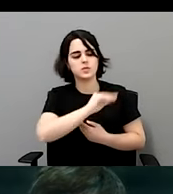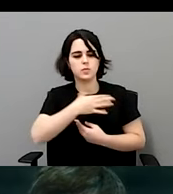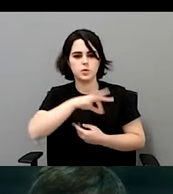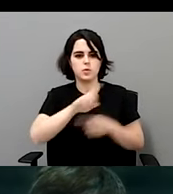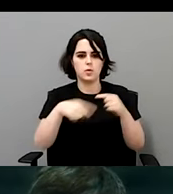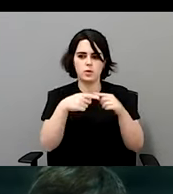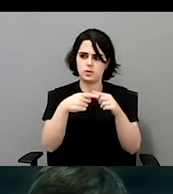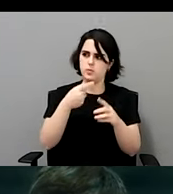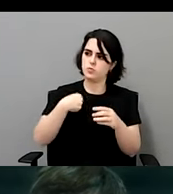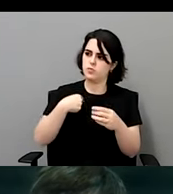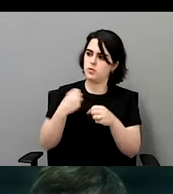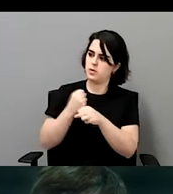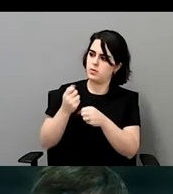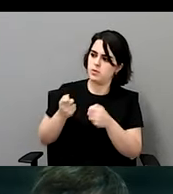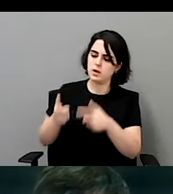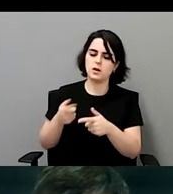Y en segundo lugar,